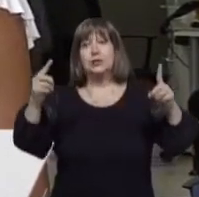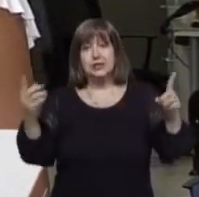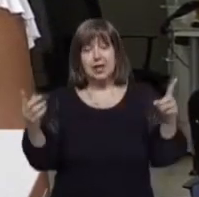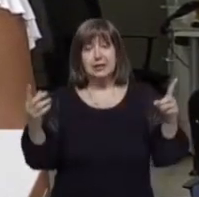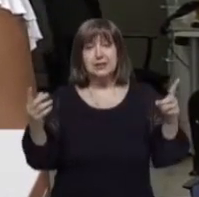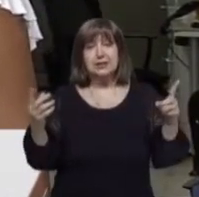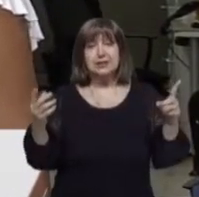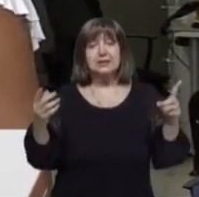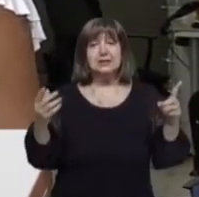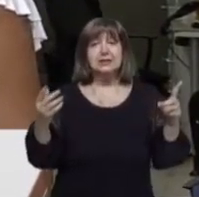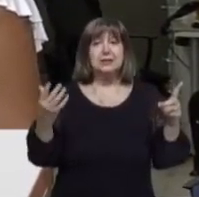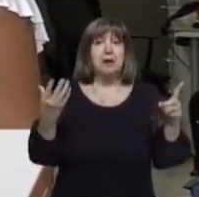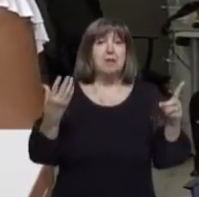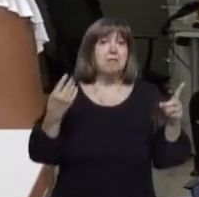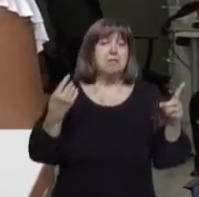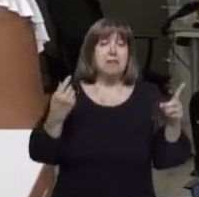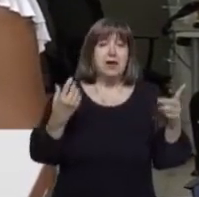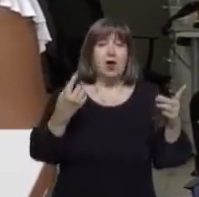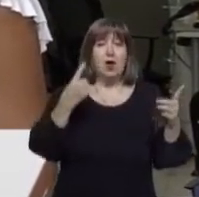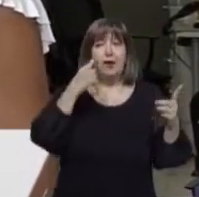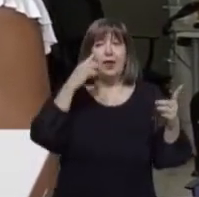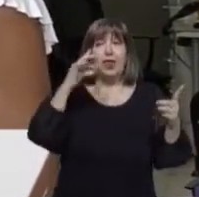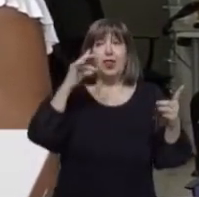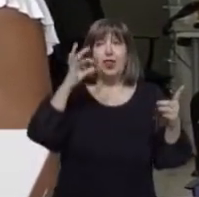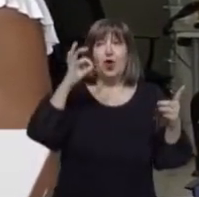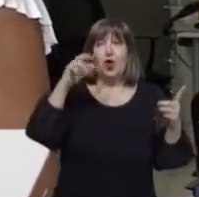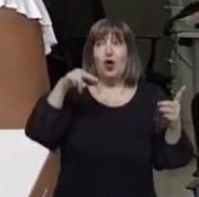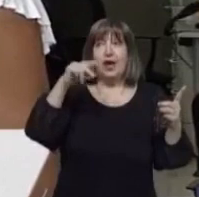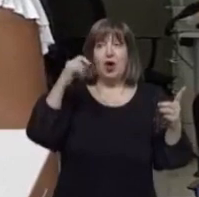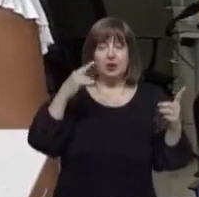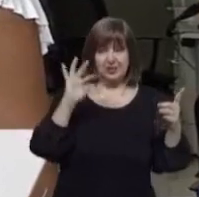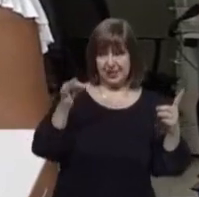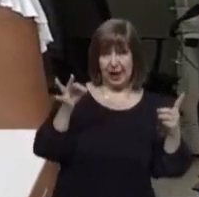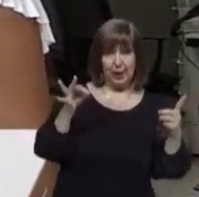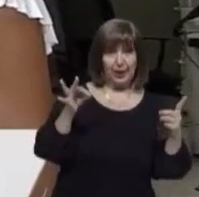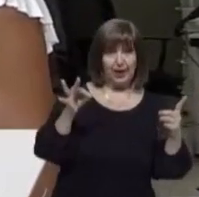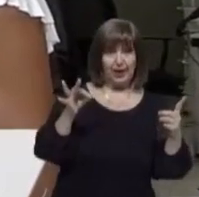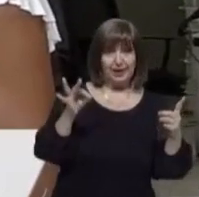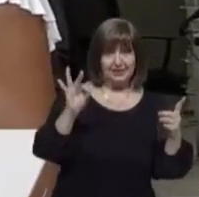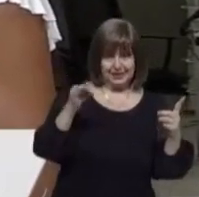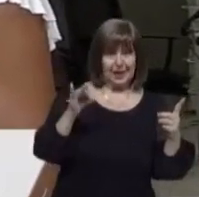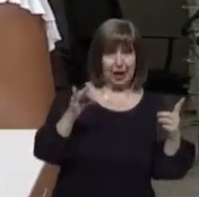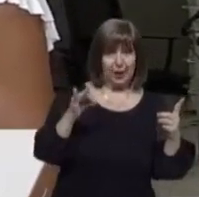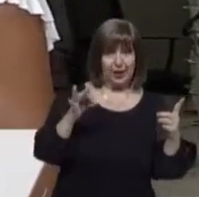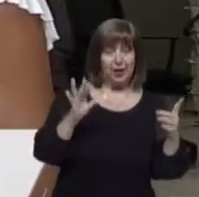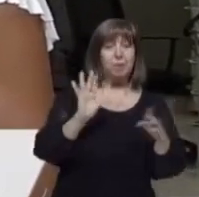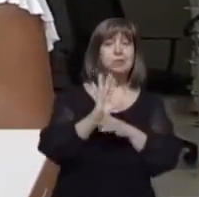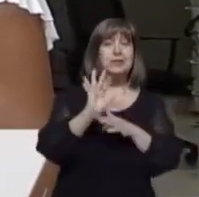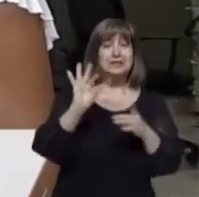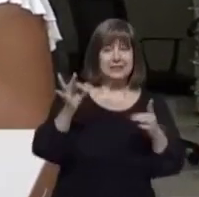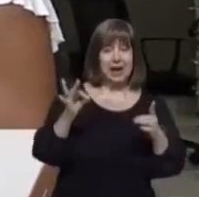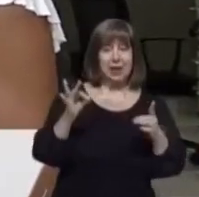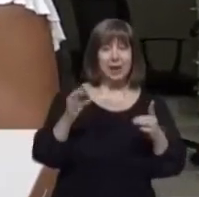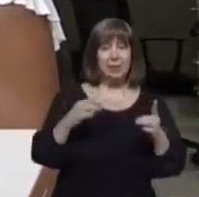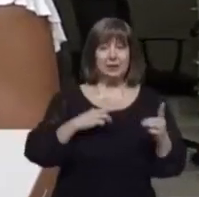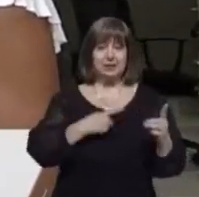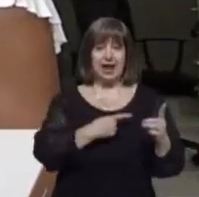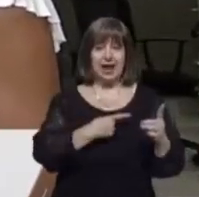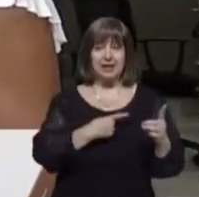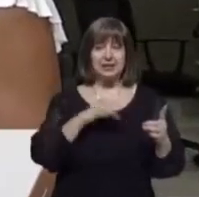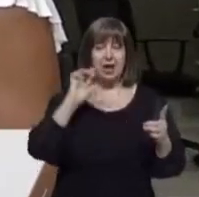puede tener la figura de ser idóneo para cierta comunidad, solamente por ser trans, por ser